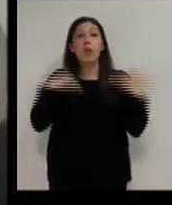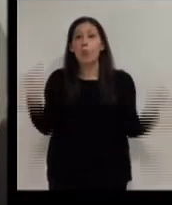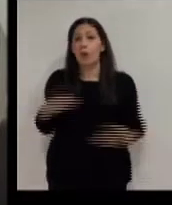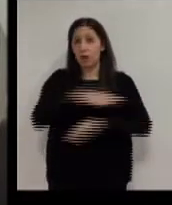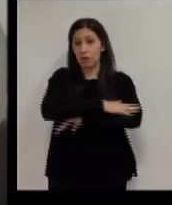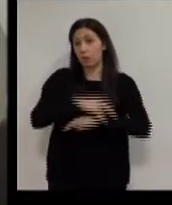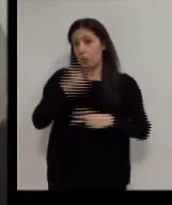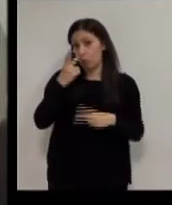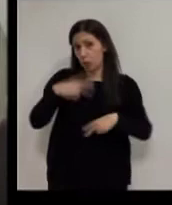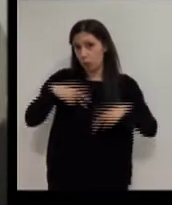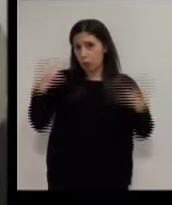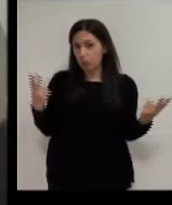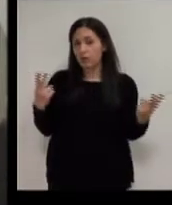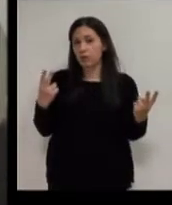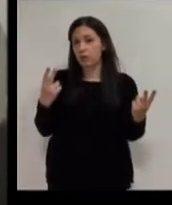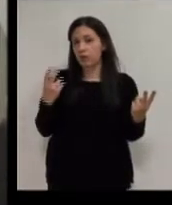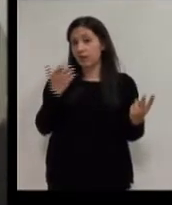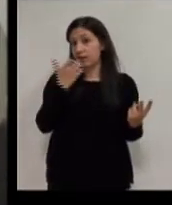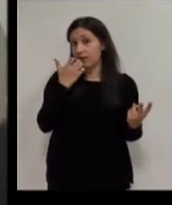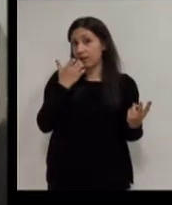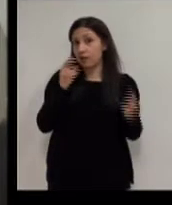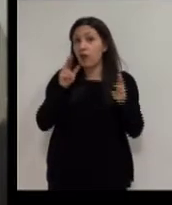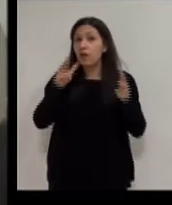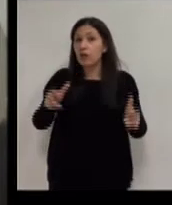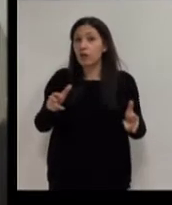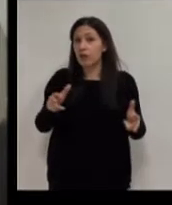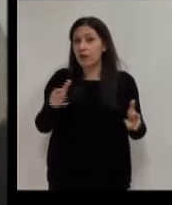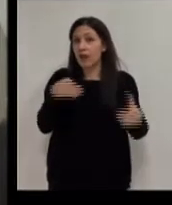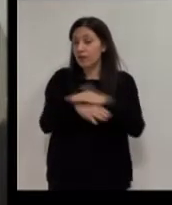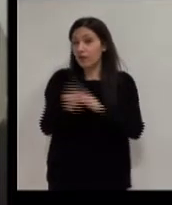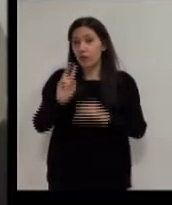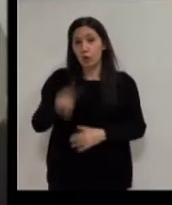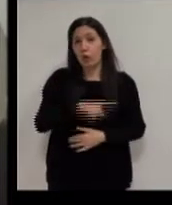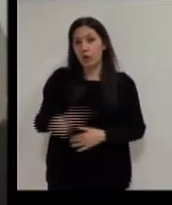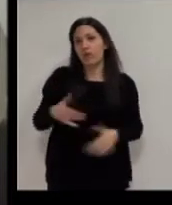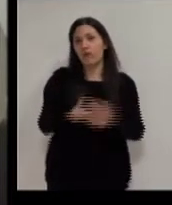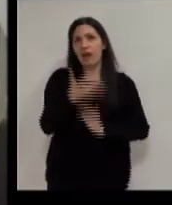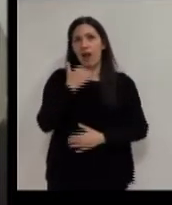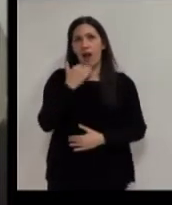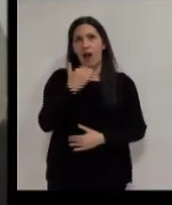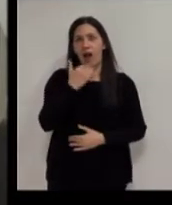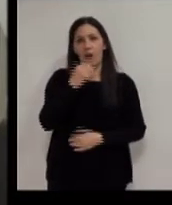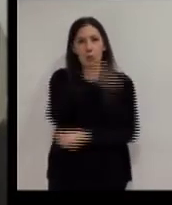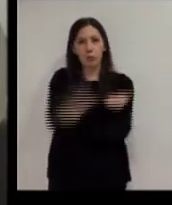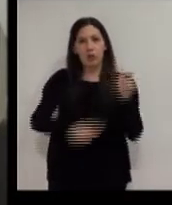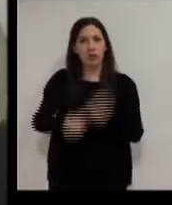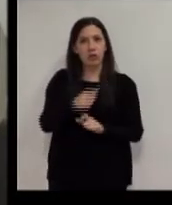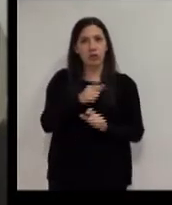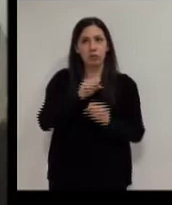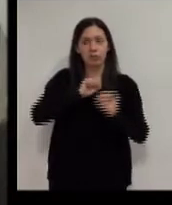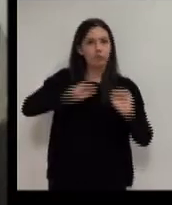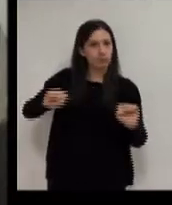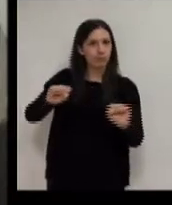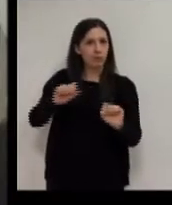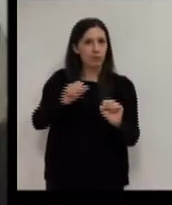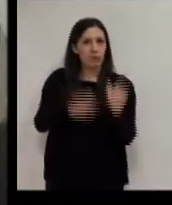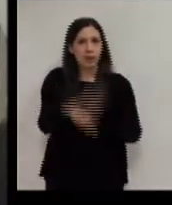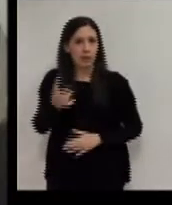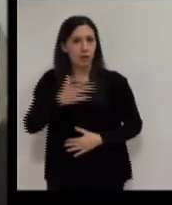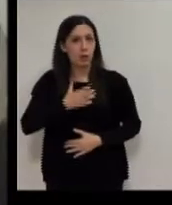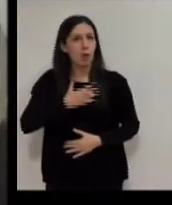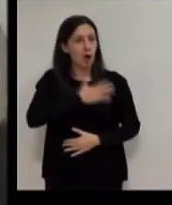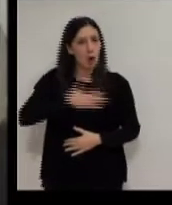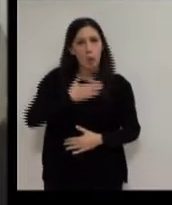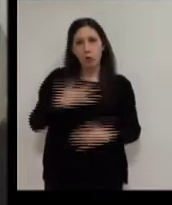administraciones públicas, desde el momento que si no el hotel se convertiría en una jaula de oro en la que el cliente puede estar muy cómodo, es todo